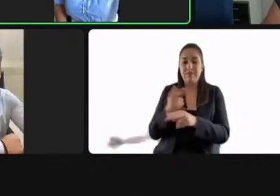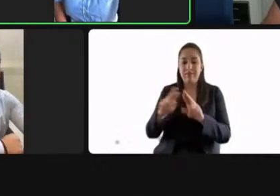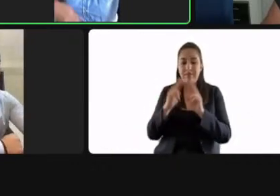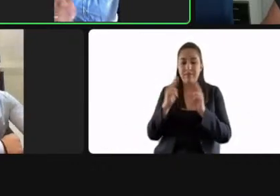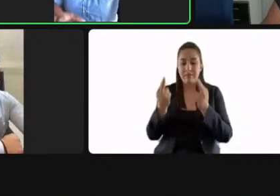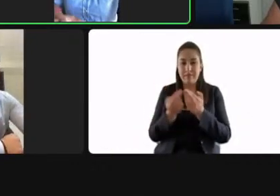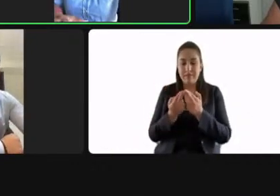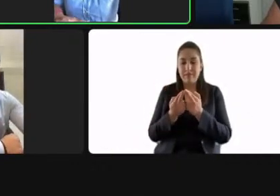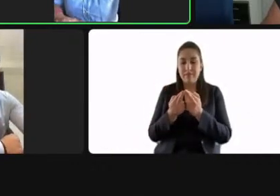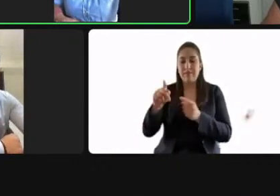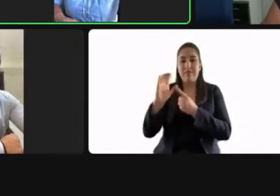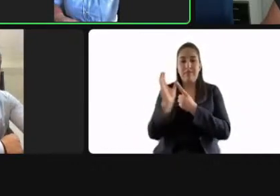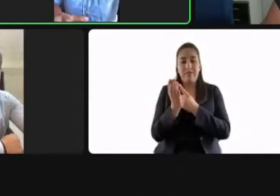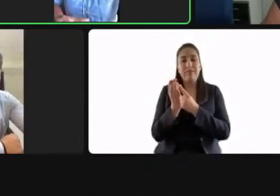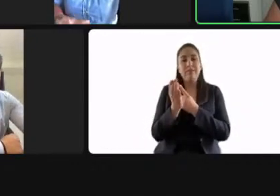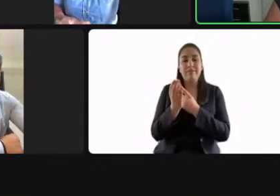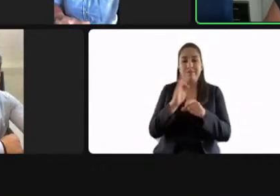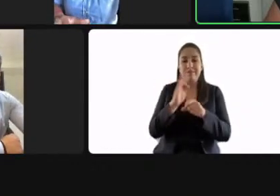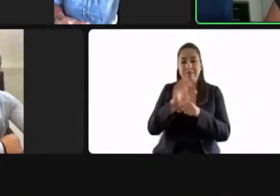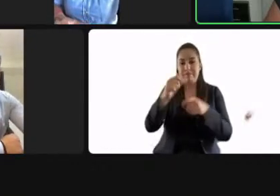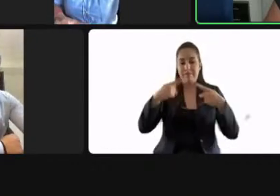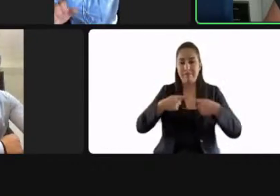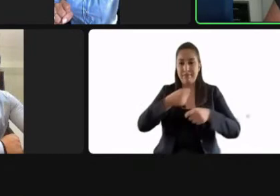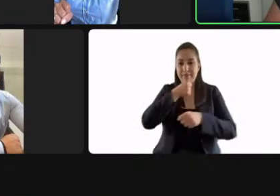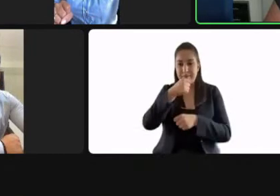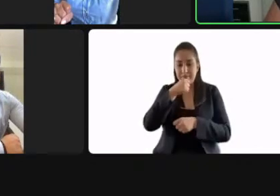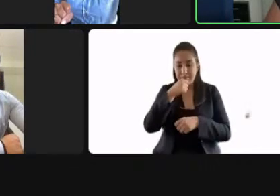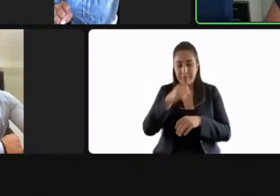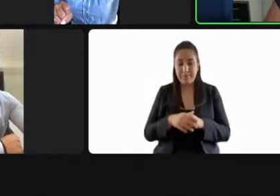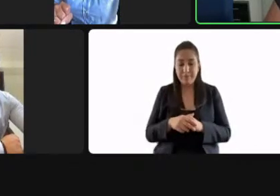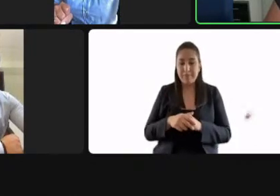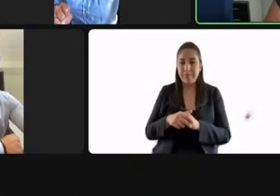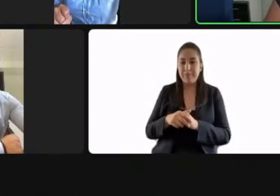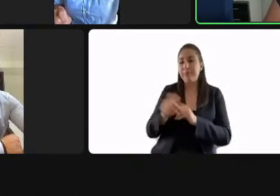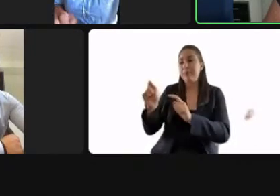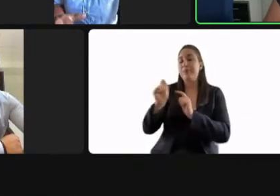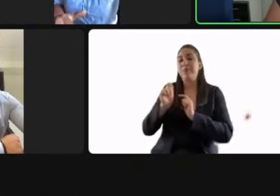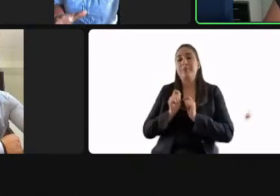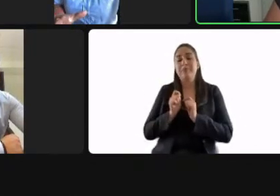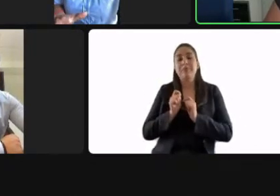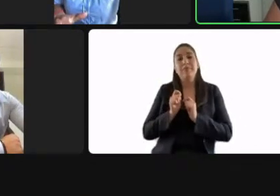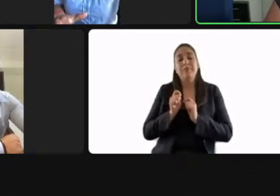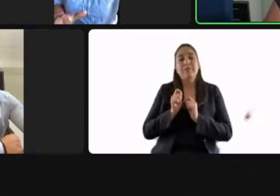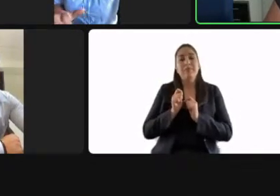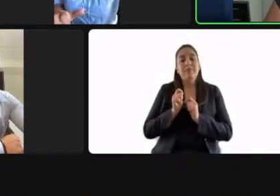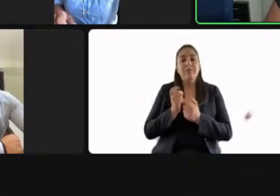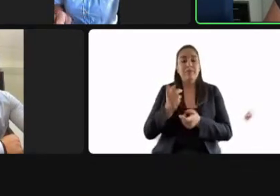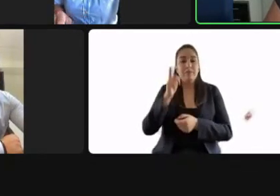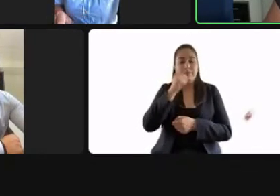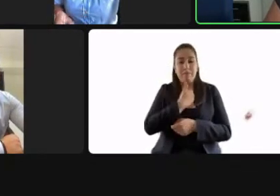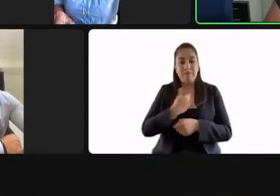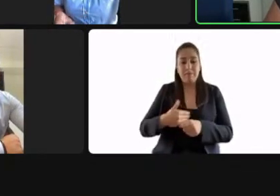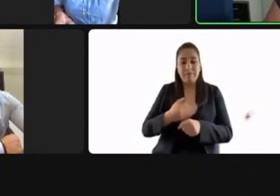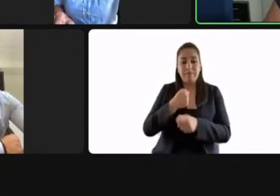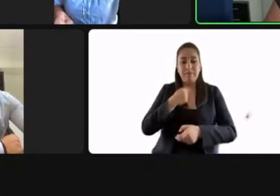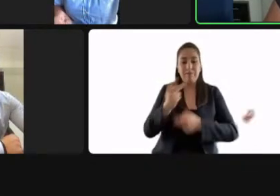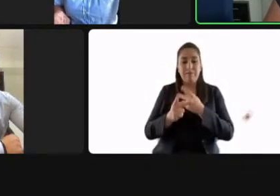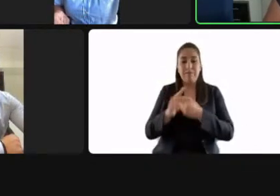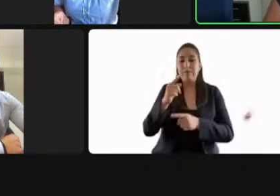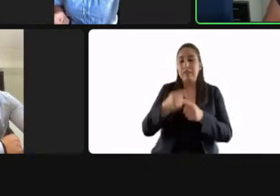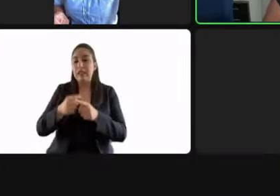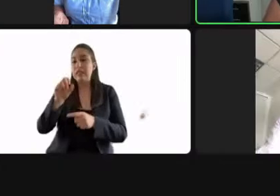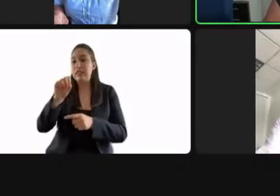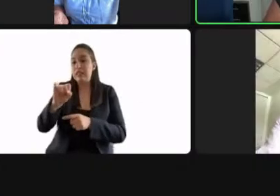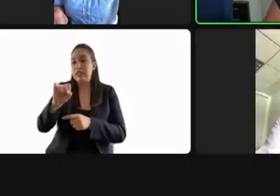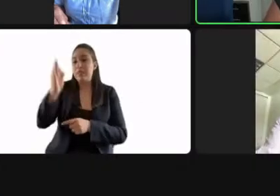comisión de protección a periodistas. Por instrucciones de la presidencia, sírvanse a manifestarse levantando su mano quienes estén de acuerdo en aprobar el acta de la cuarta sesión